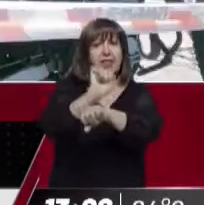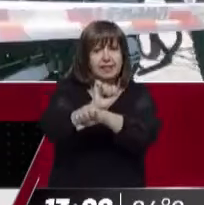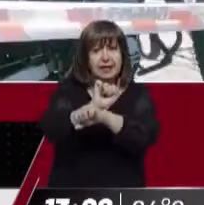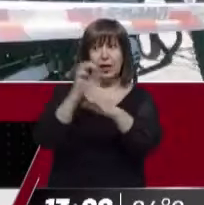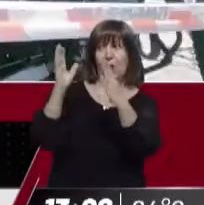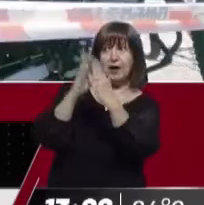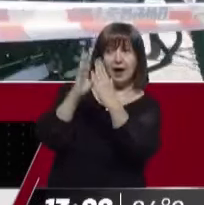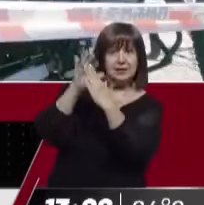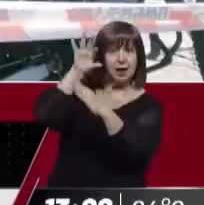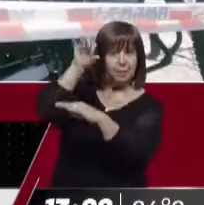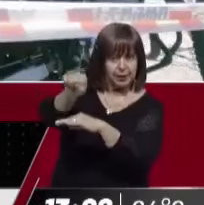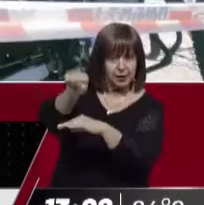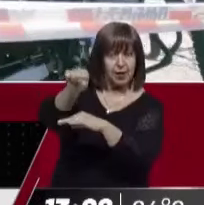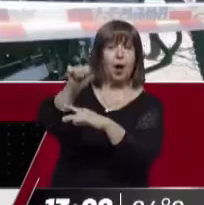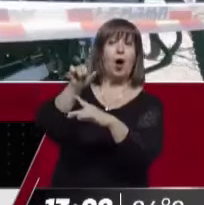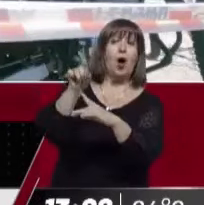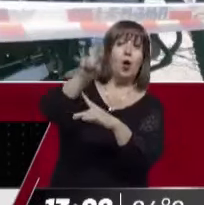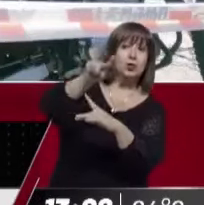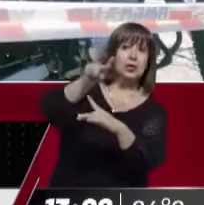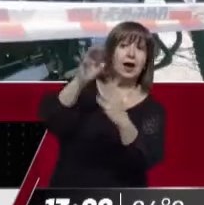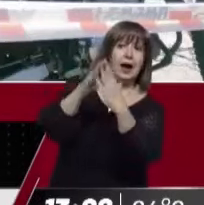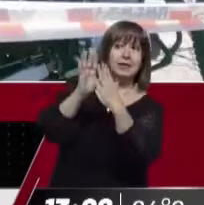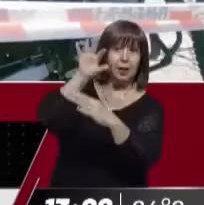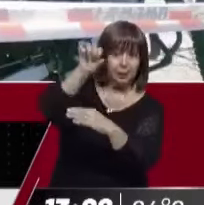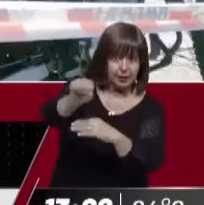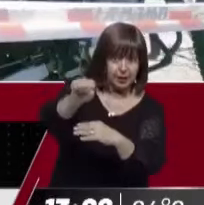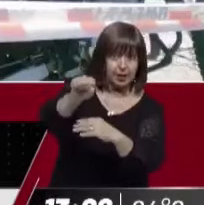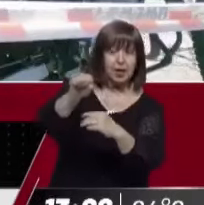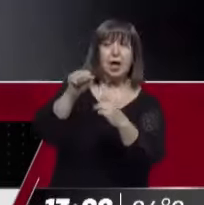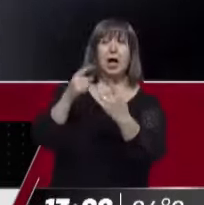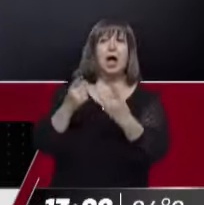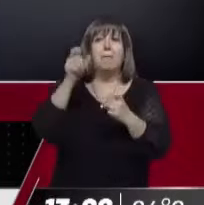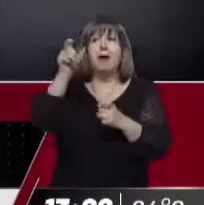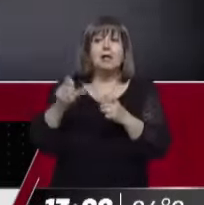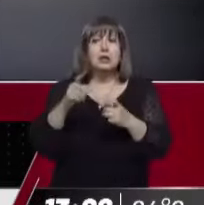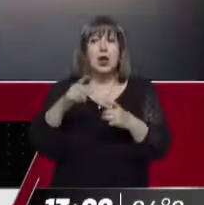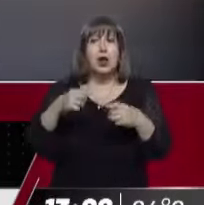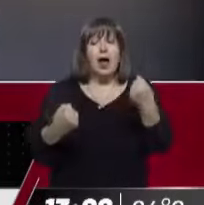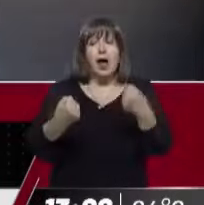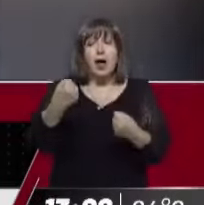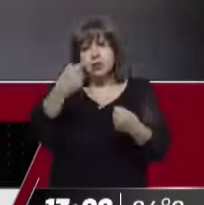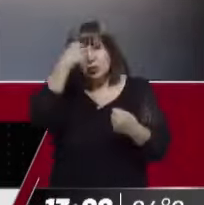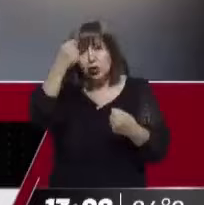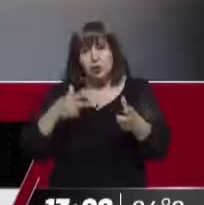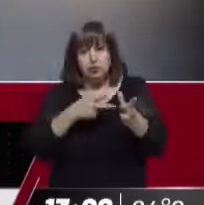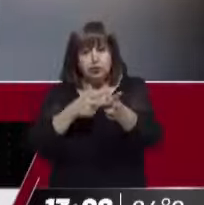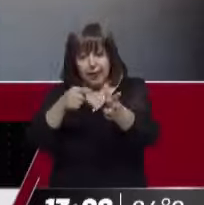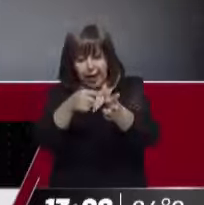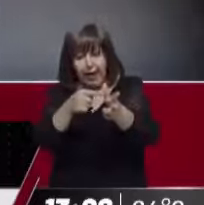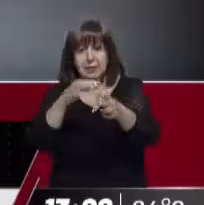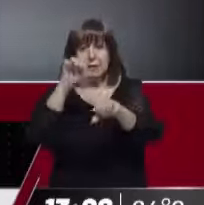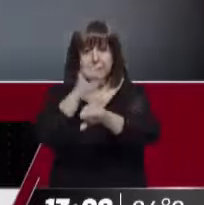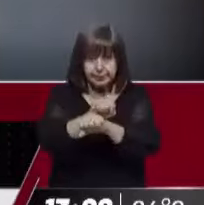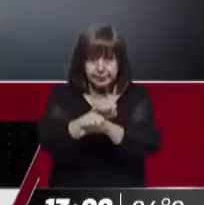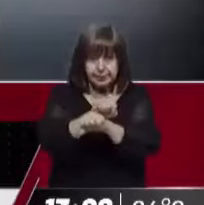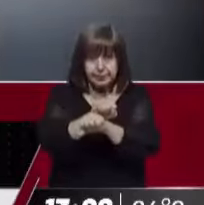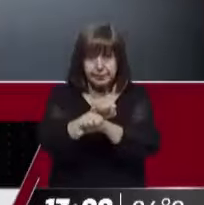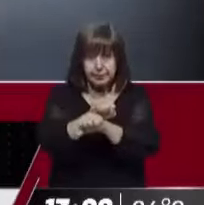vivienda, la otra vivienda contigua, la persona que iba en la camioneta, ¿qué se puede saber o qué se dice a esta